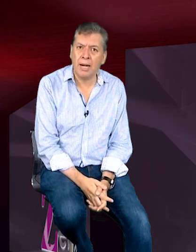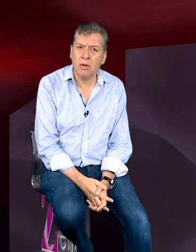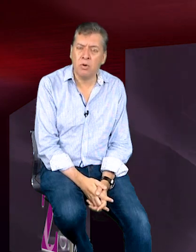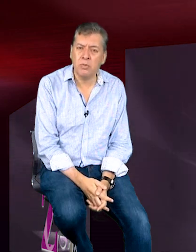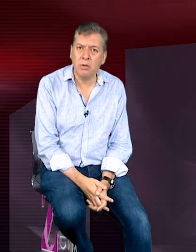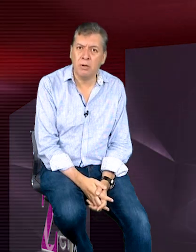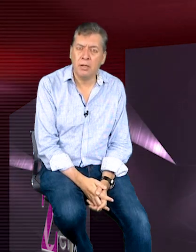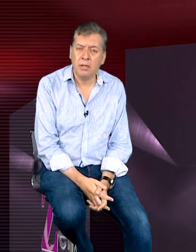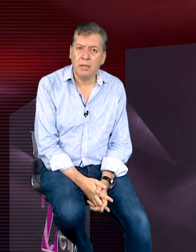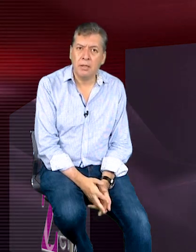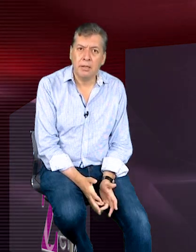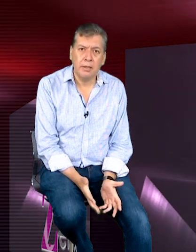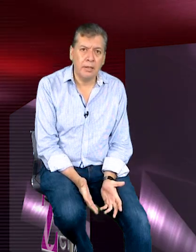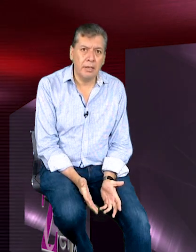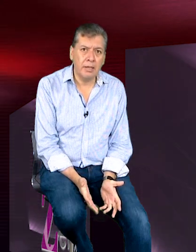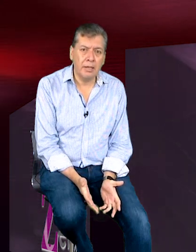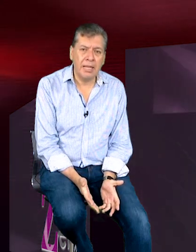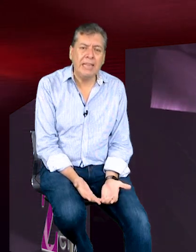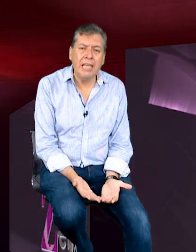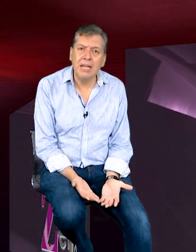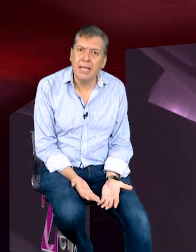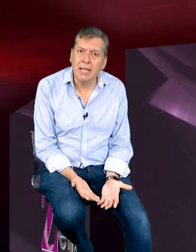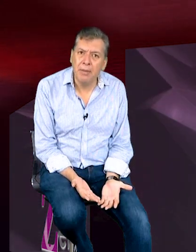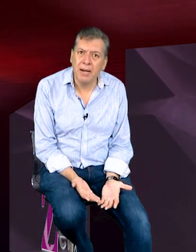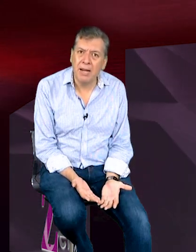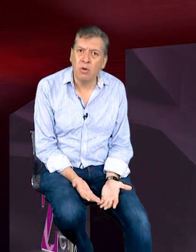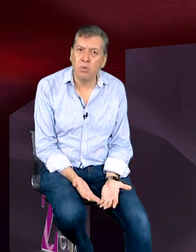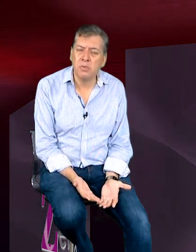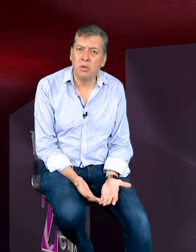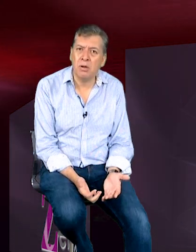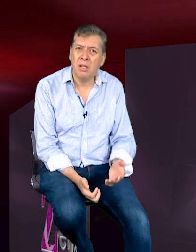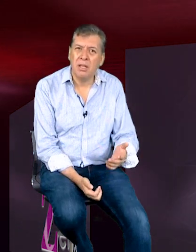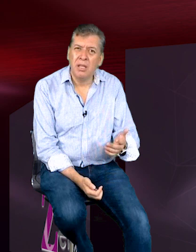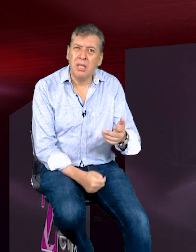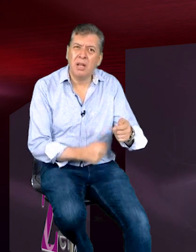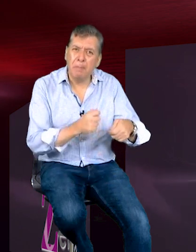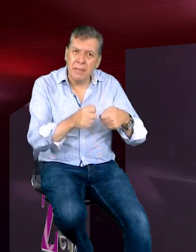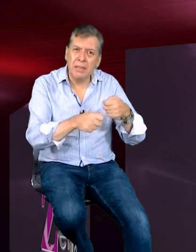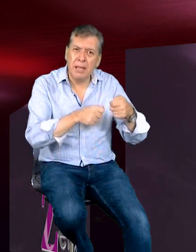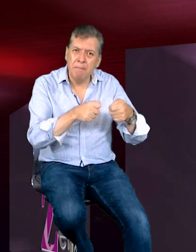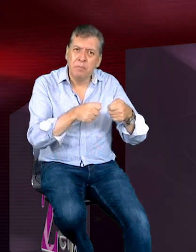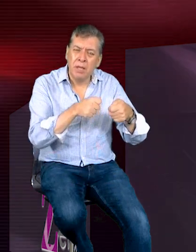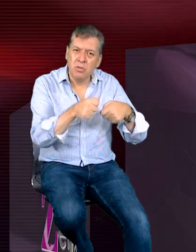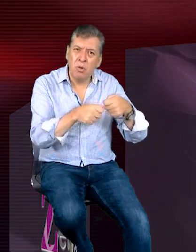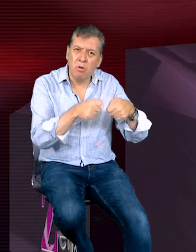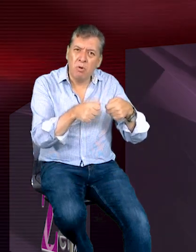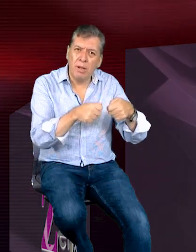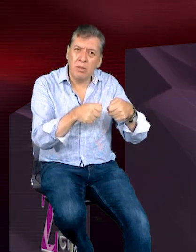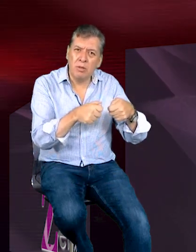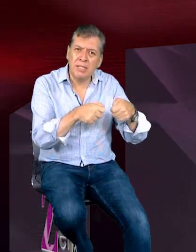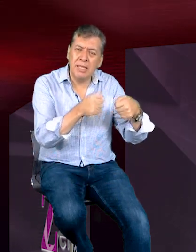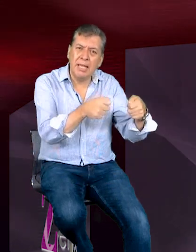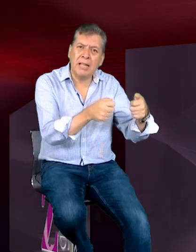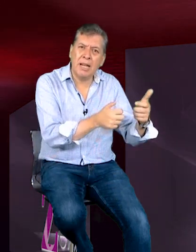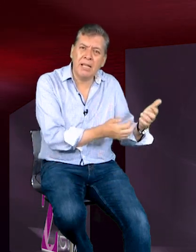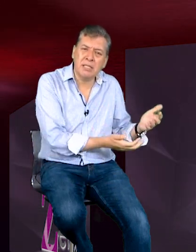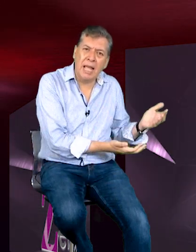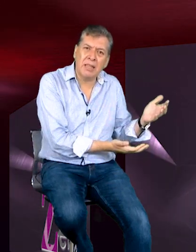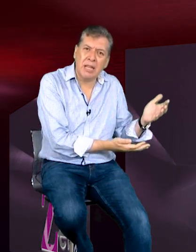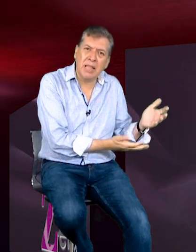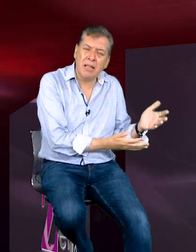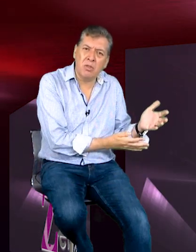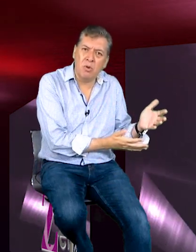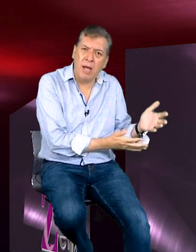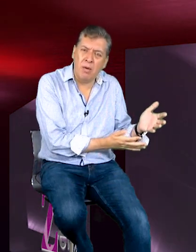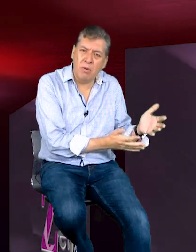luchando contra la corrupción. ¿Qué tiene que ver la corrupción? Y de repente es como cuando el psiquiatra